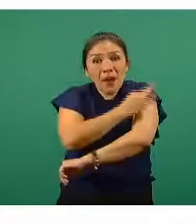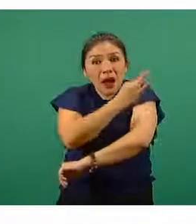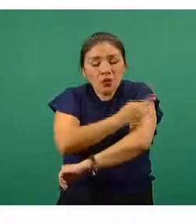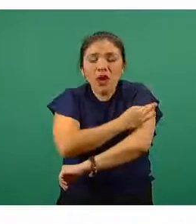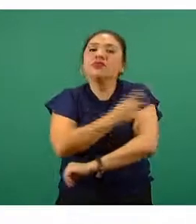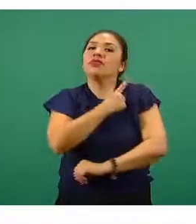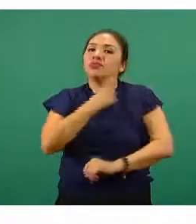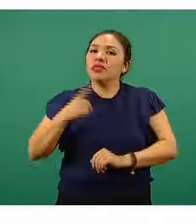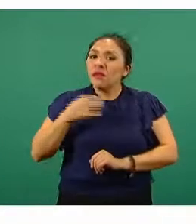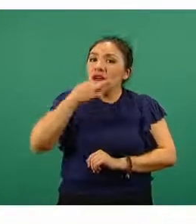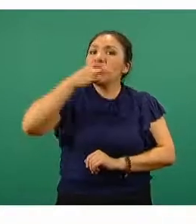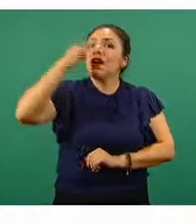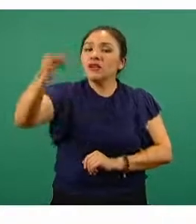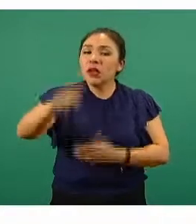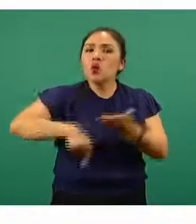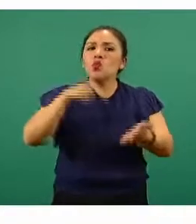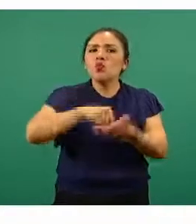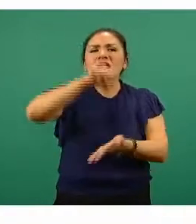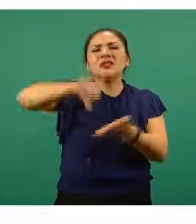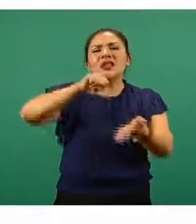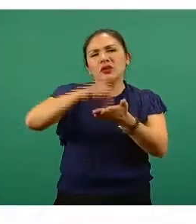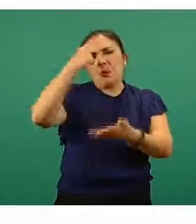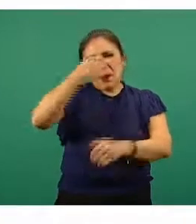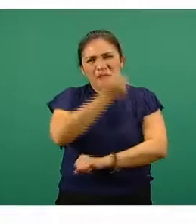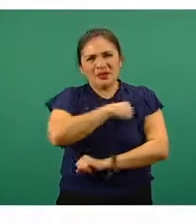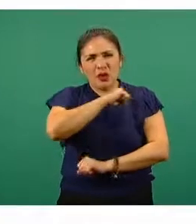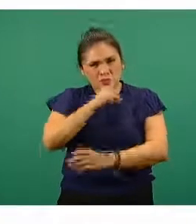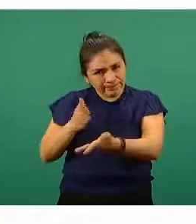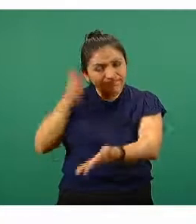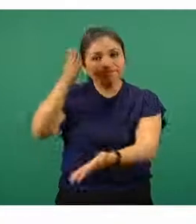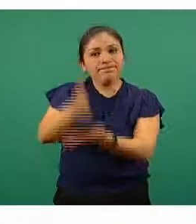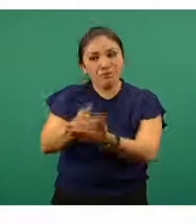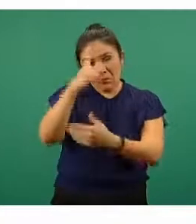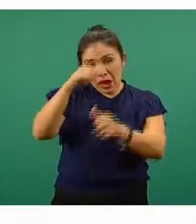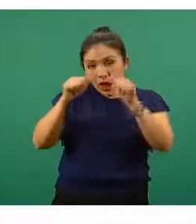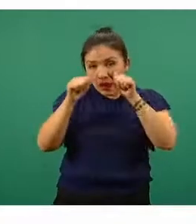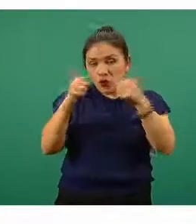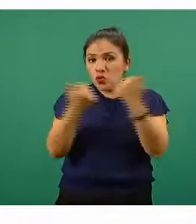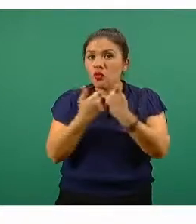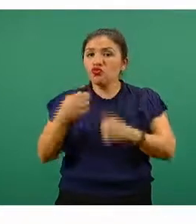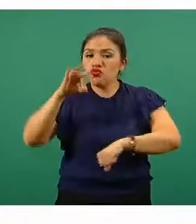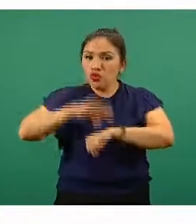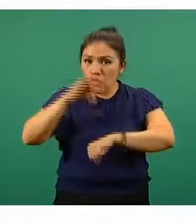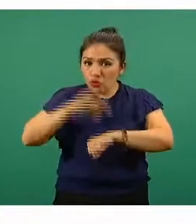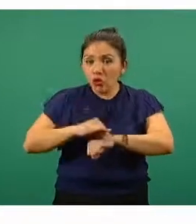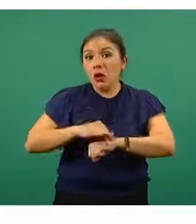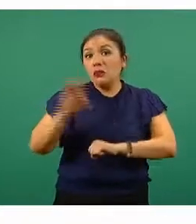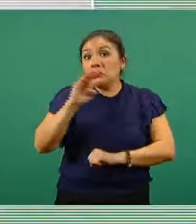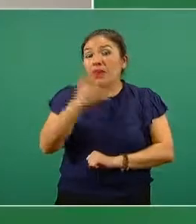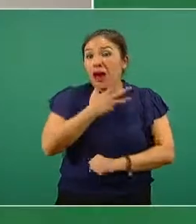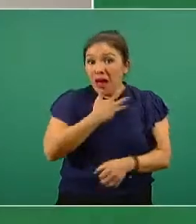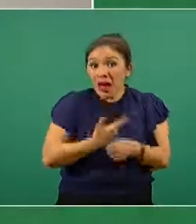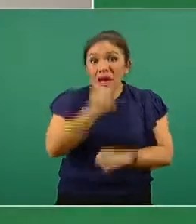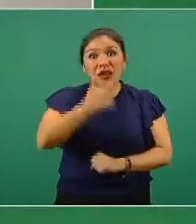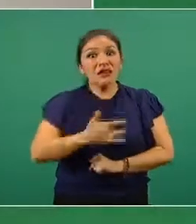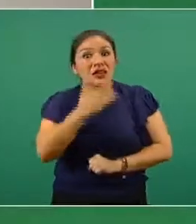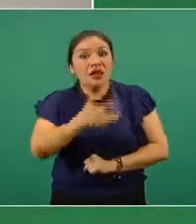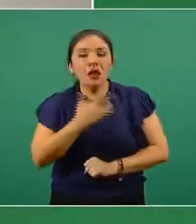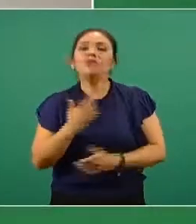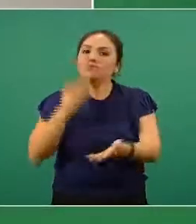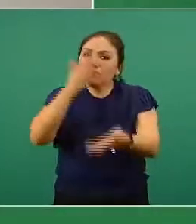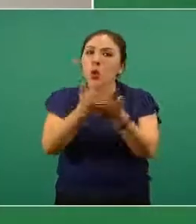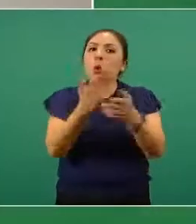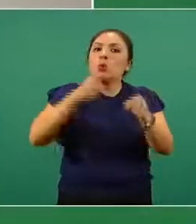repórtenlo. Acudan a su centro de salud, acudan si es necesario, si tienen un cuadro grave, acudan